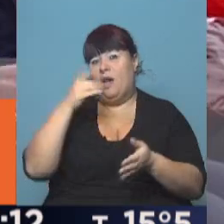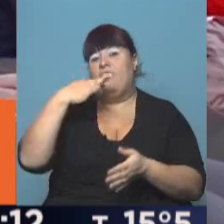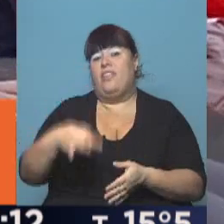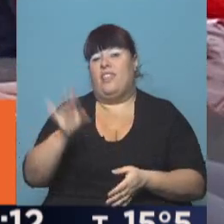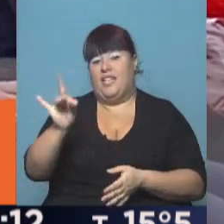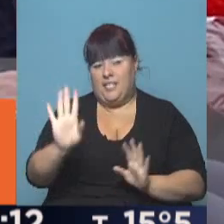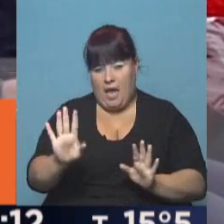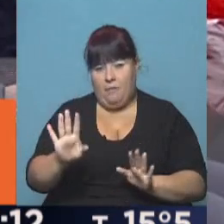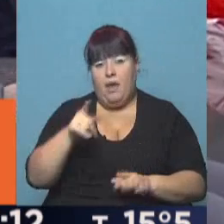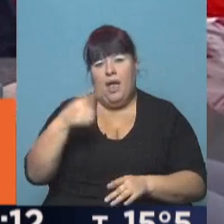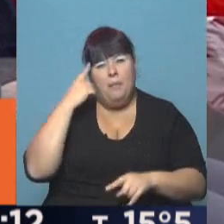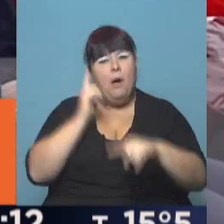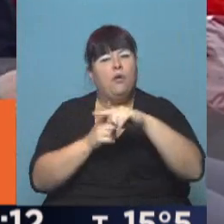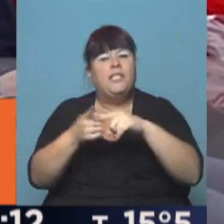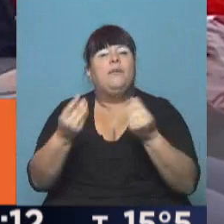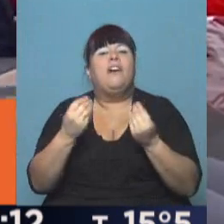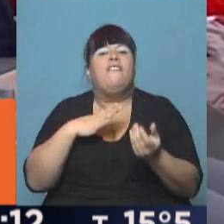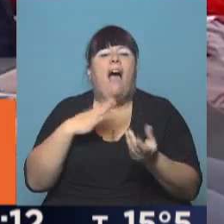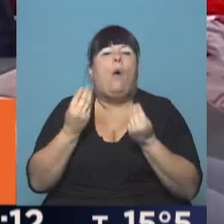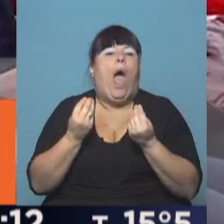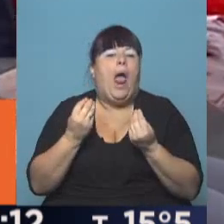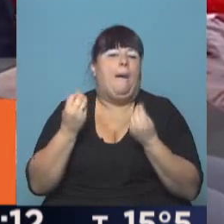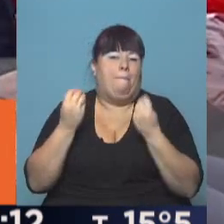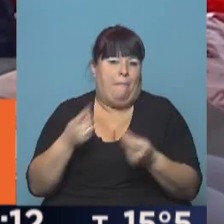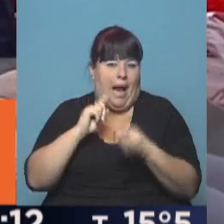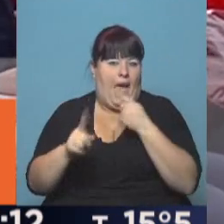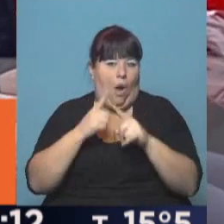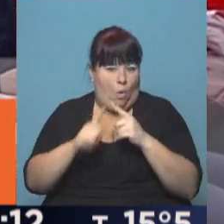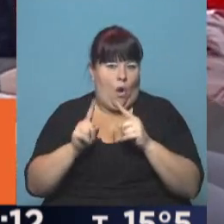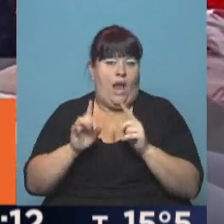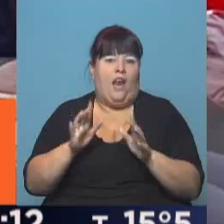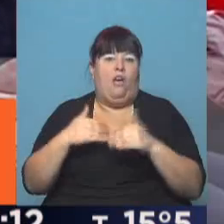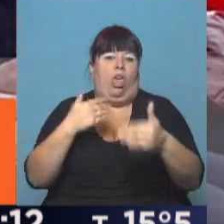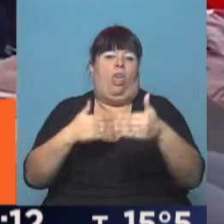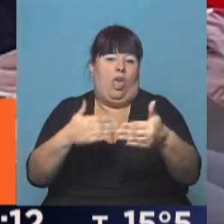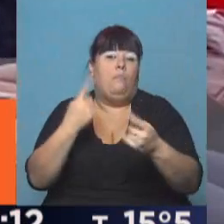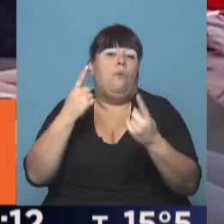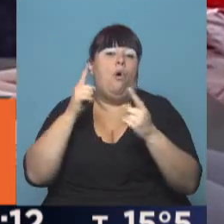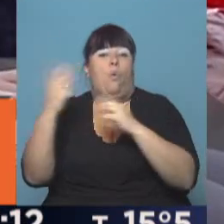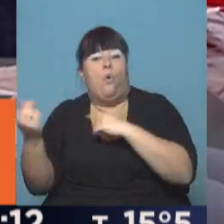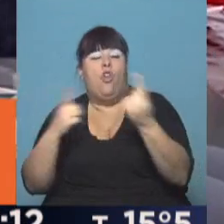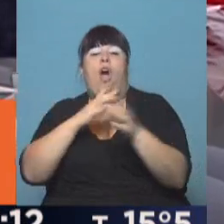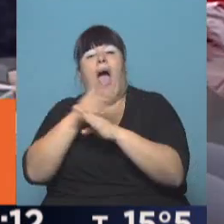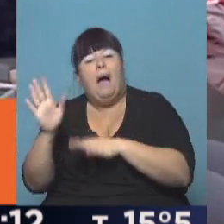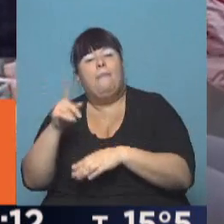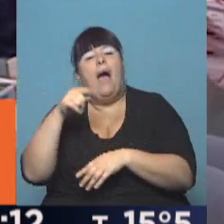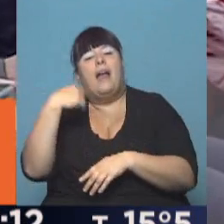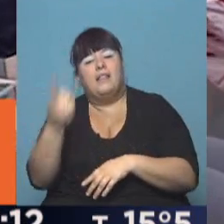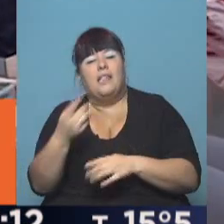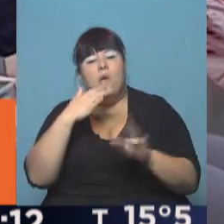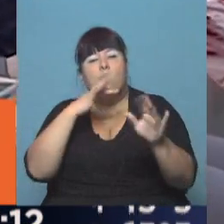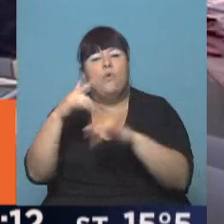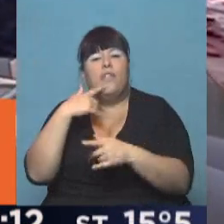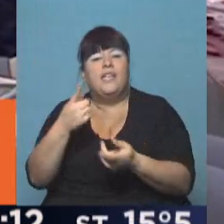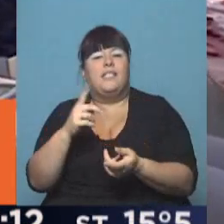diciembre. ¿A qué se debe este optimismo y qué es lo que faltaría para ese acuerdo que ha estado tan postergado por una parte? Y por el otro, también se ha hablado